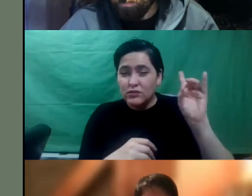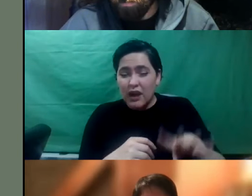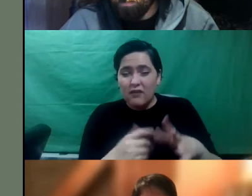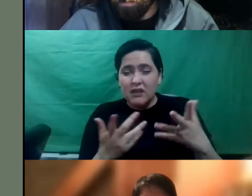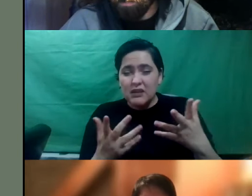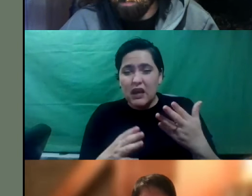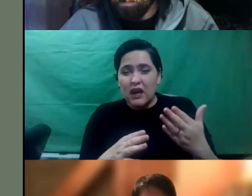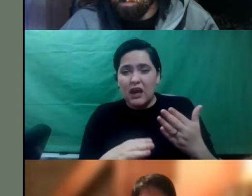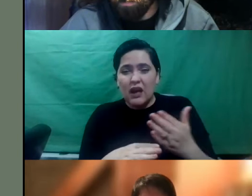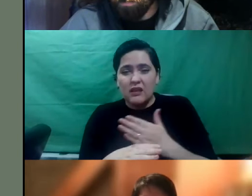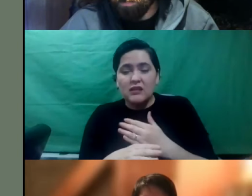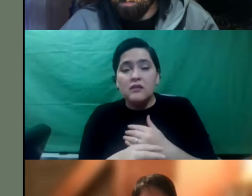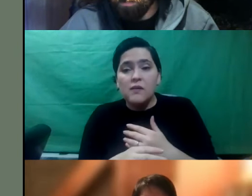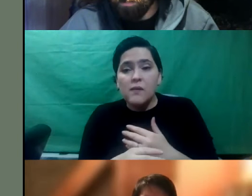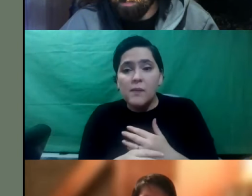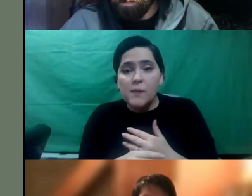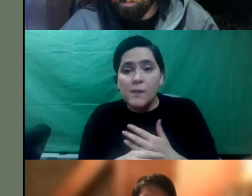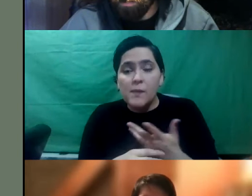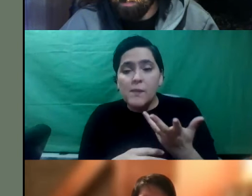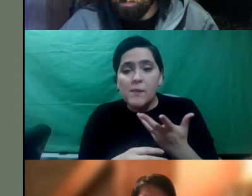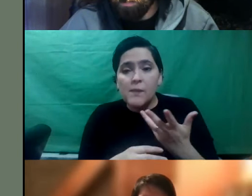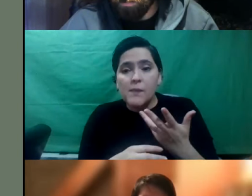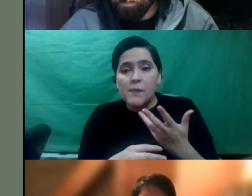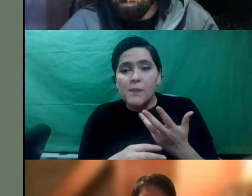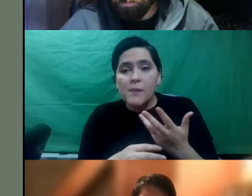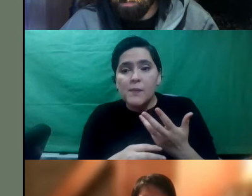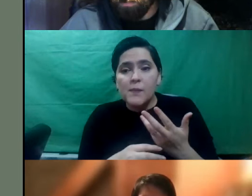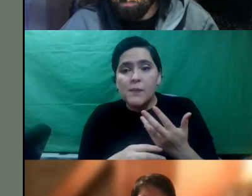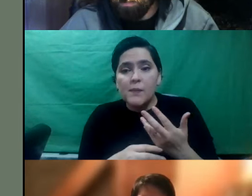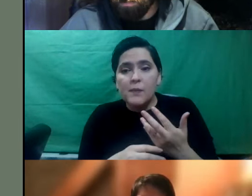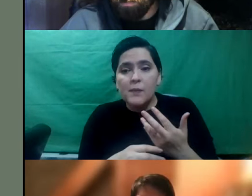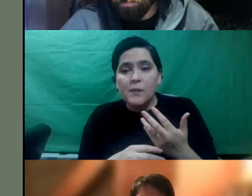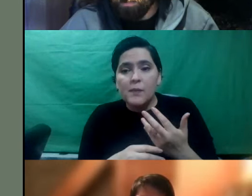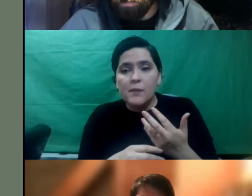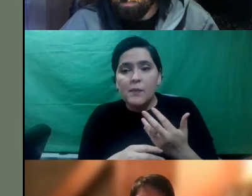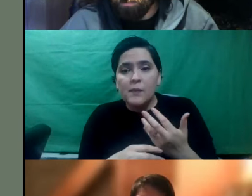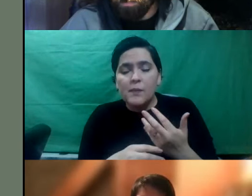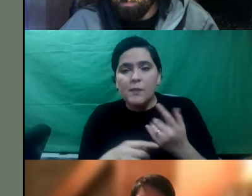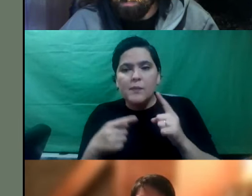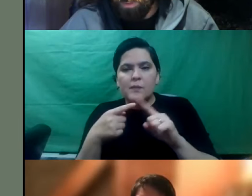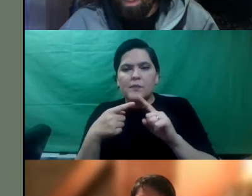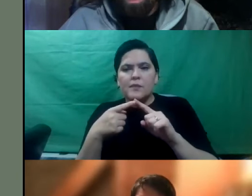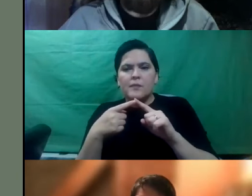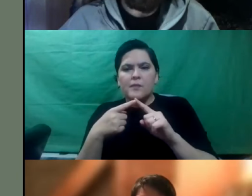que realicen análisis de clustering utilizando medidas de entropía que puedan predecir estados alterados de conciencia?